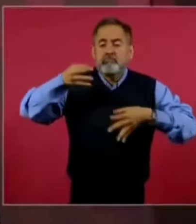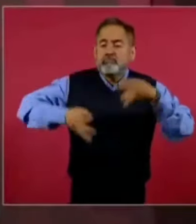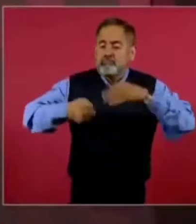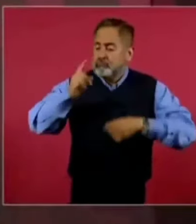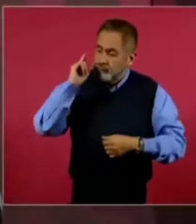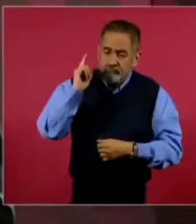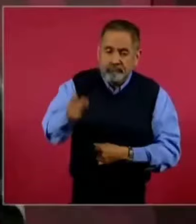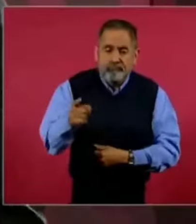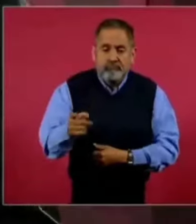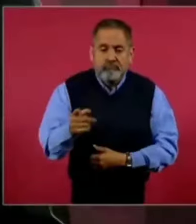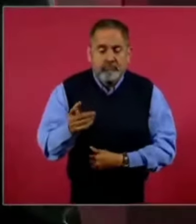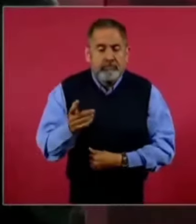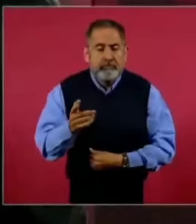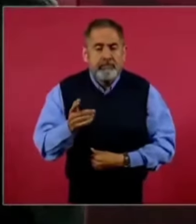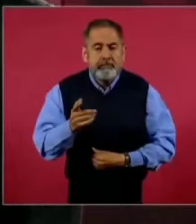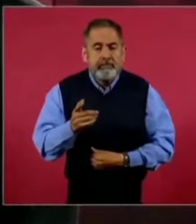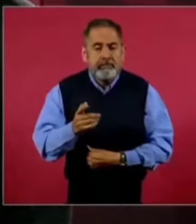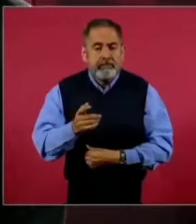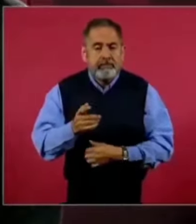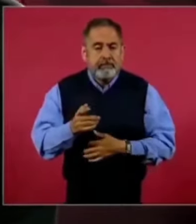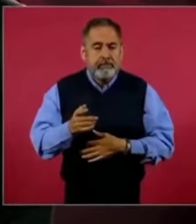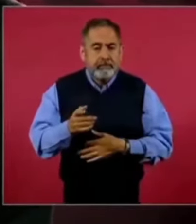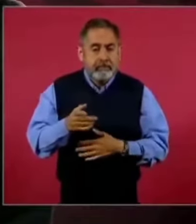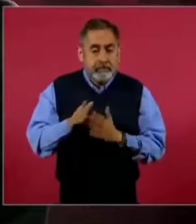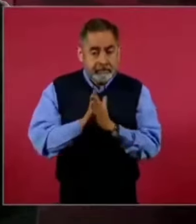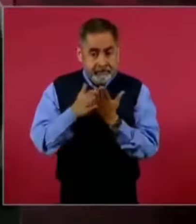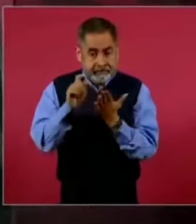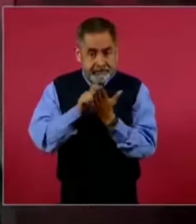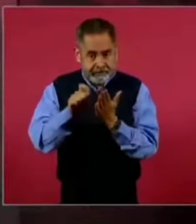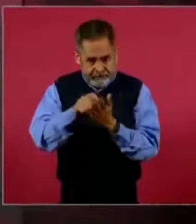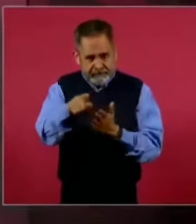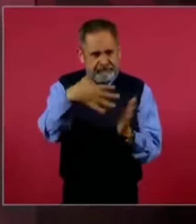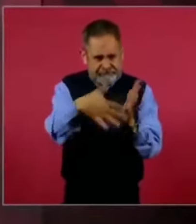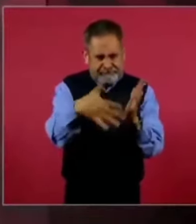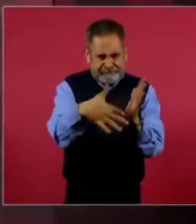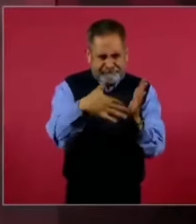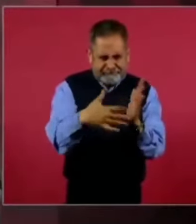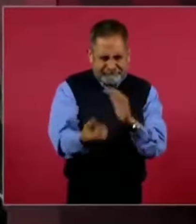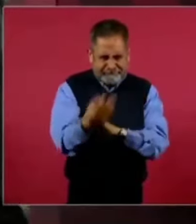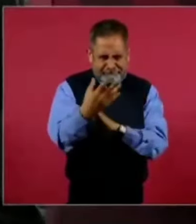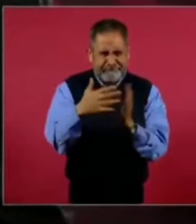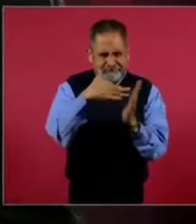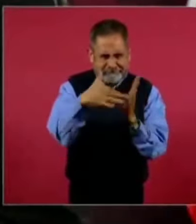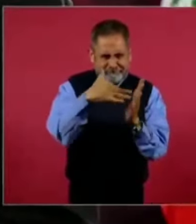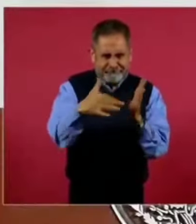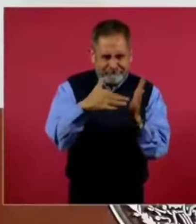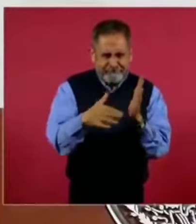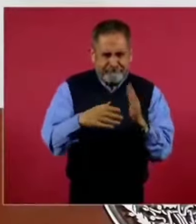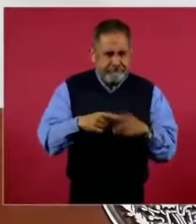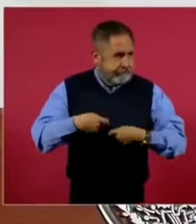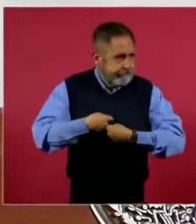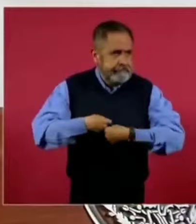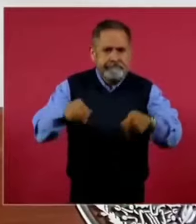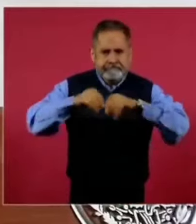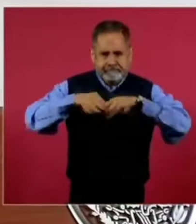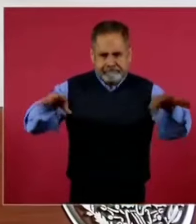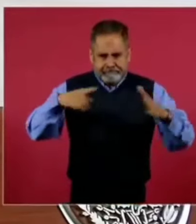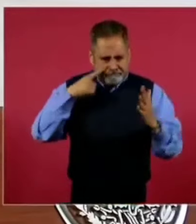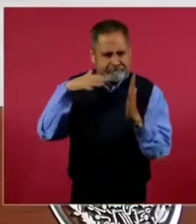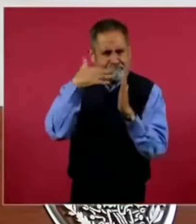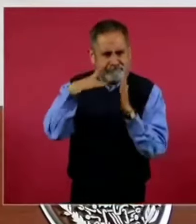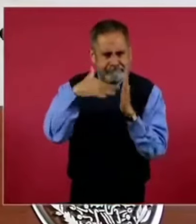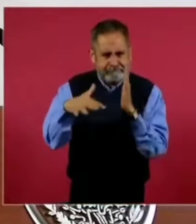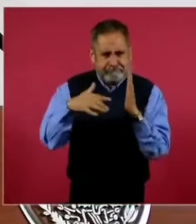Y en los textos, lean el documento, este que estamos dando a conocer. Le